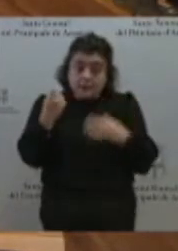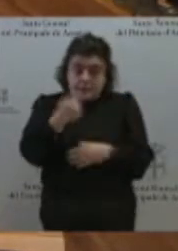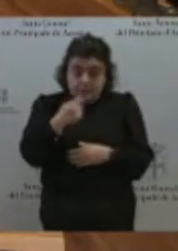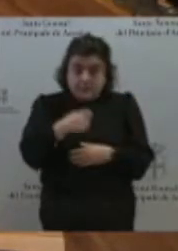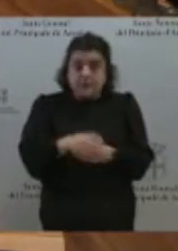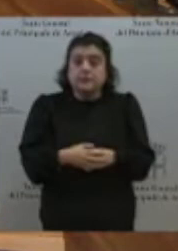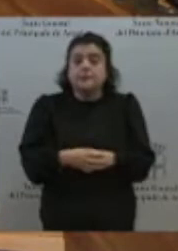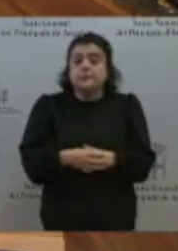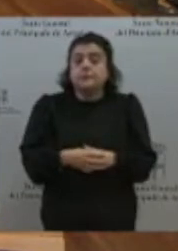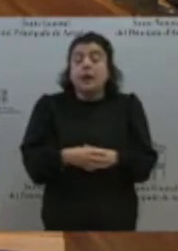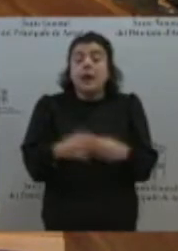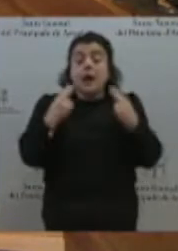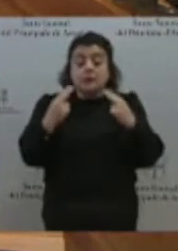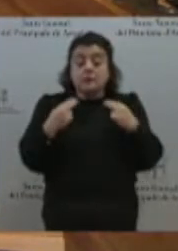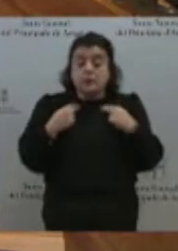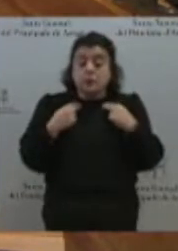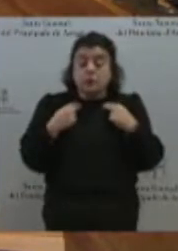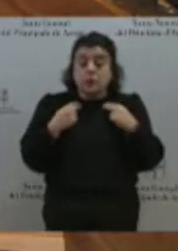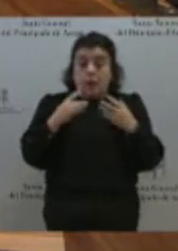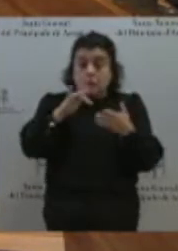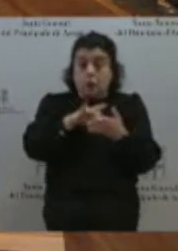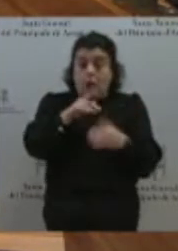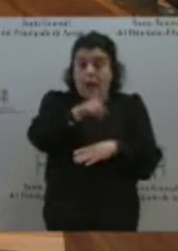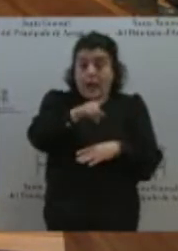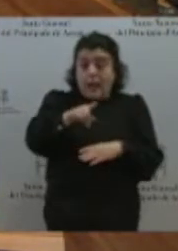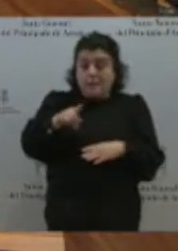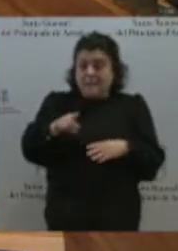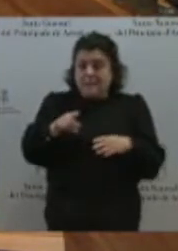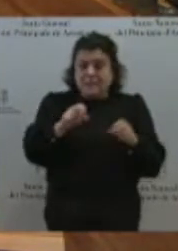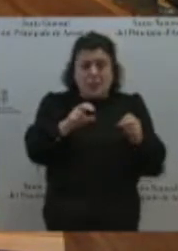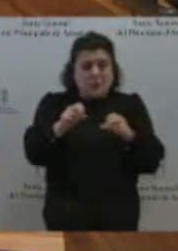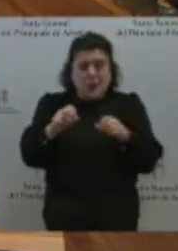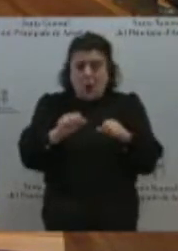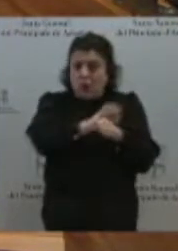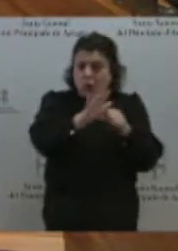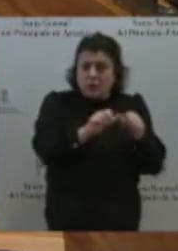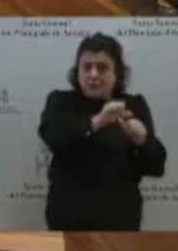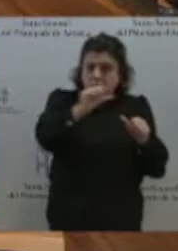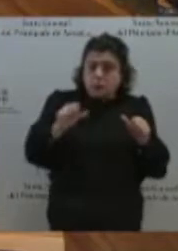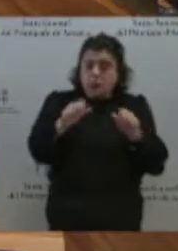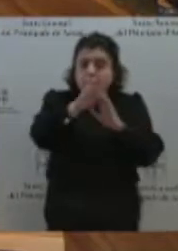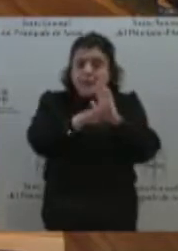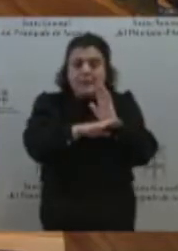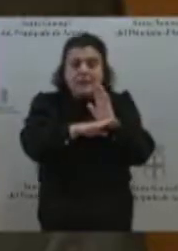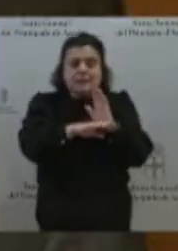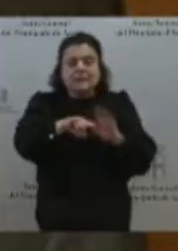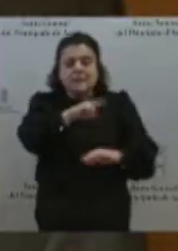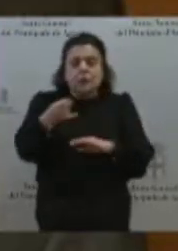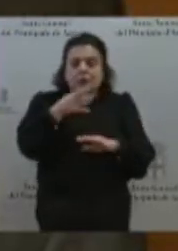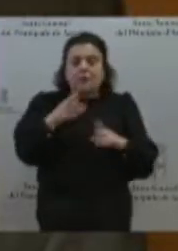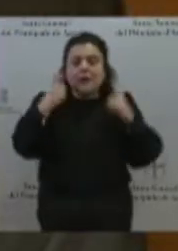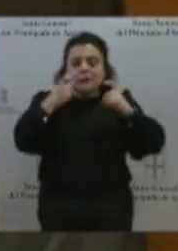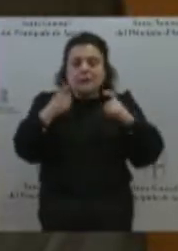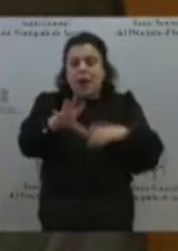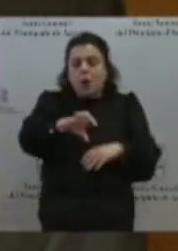peores meses de la pandemia y a causa de las medidas extraordinarias que debieron adoptarse para detener los contagios como el confinamiento, ya apunté